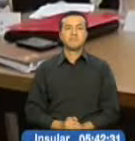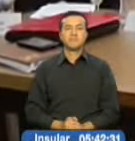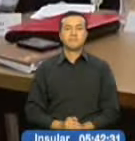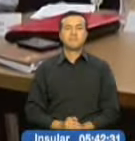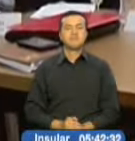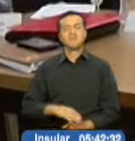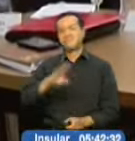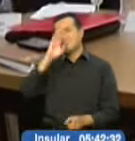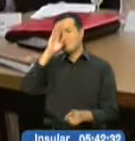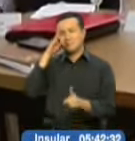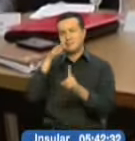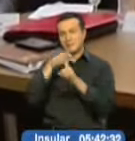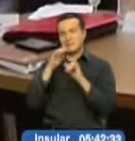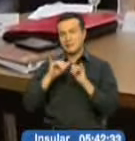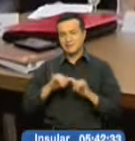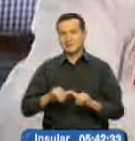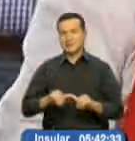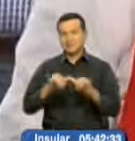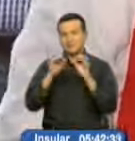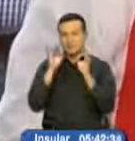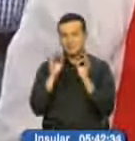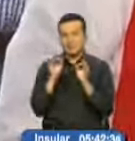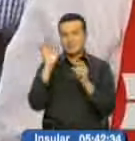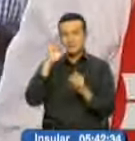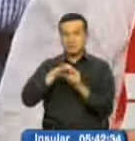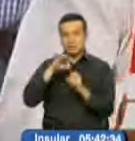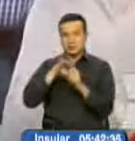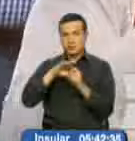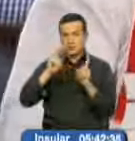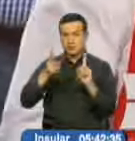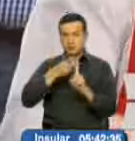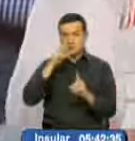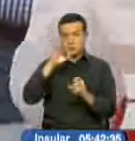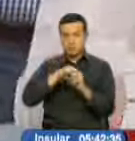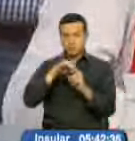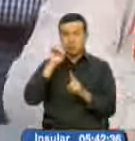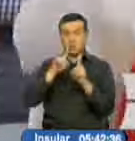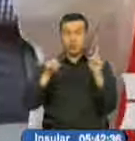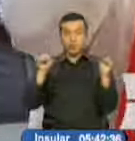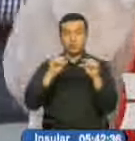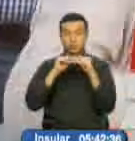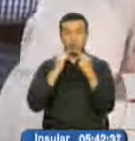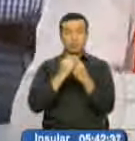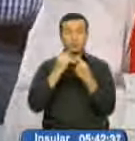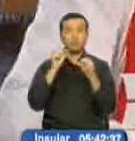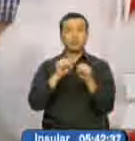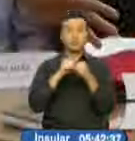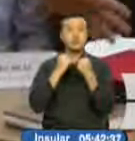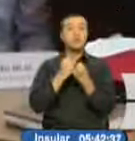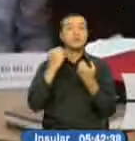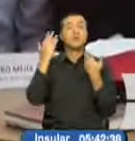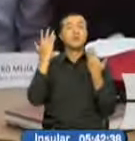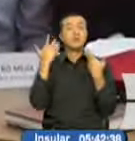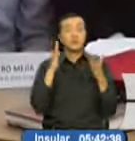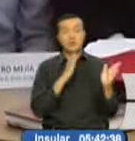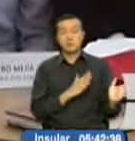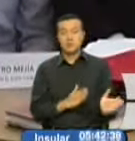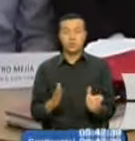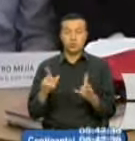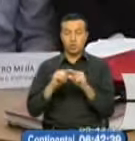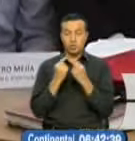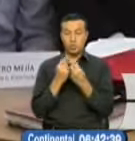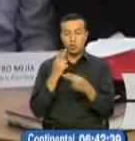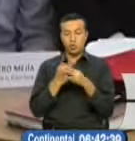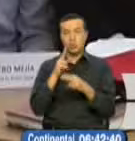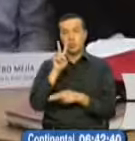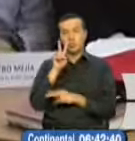Con el propósito de mantener la legitimidad de la elección en la segunda vuelta, varias organizaciones sociales y políticas conformaron el Frente 2